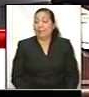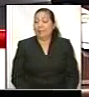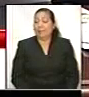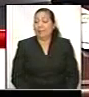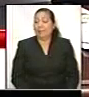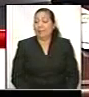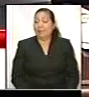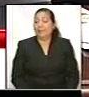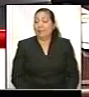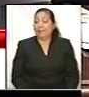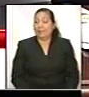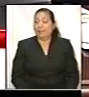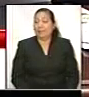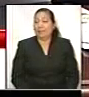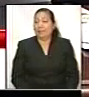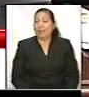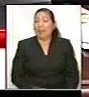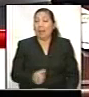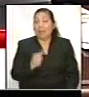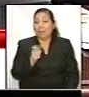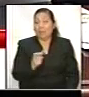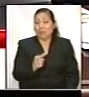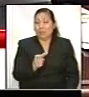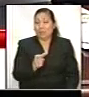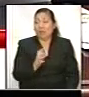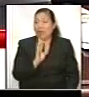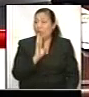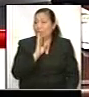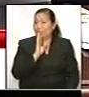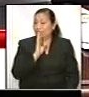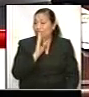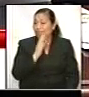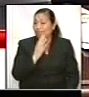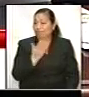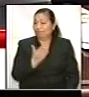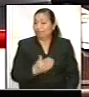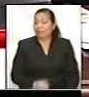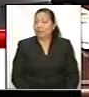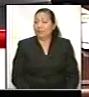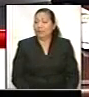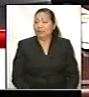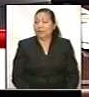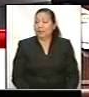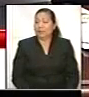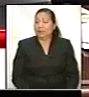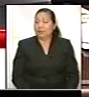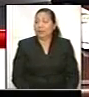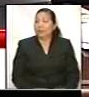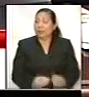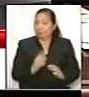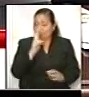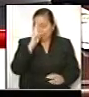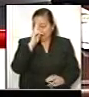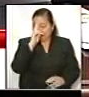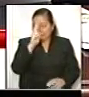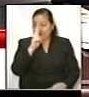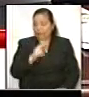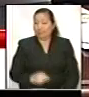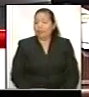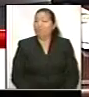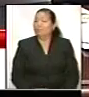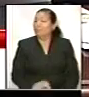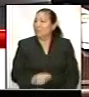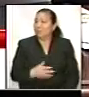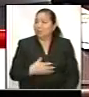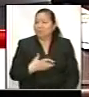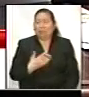debemos observar que mientras el orador está exponiendo su posición, le debemos el mayor de los respetos. No se